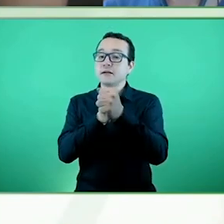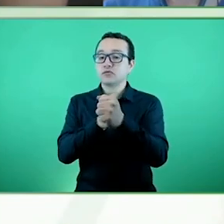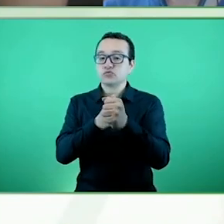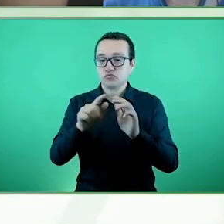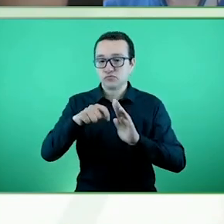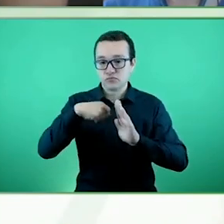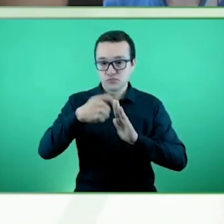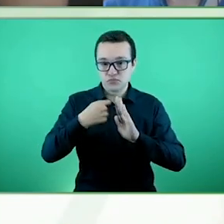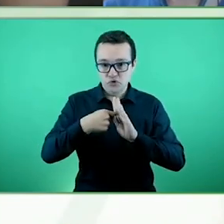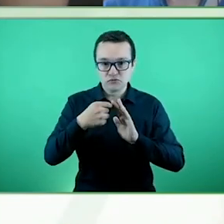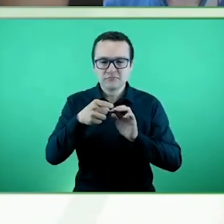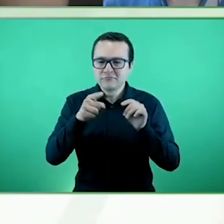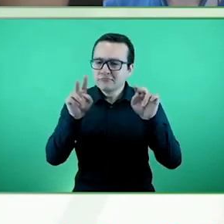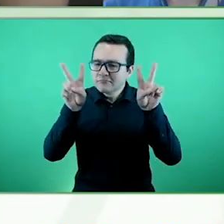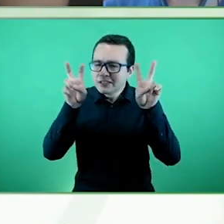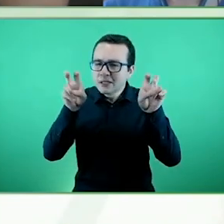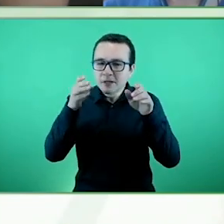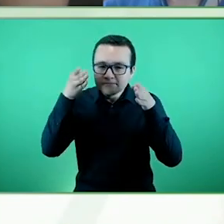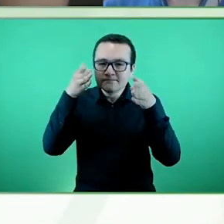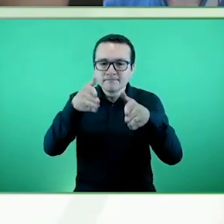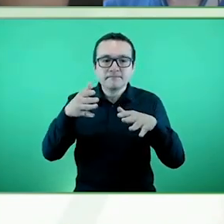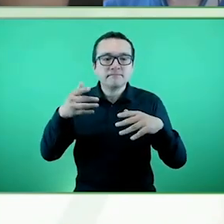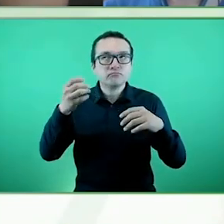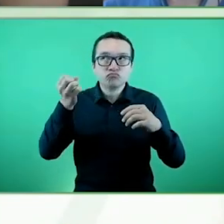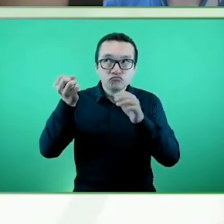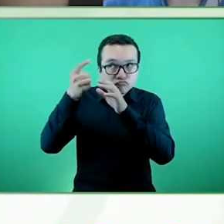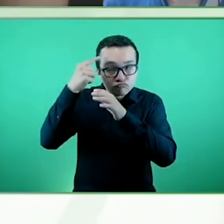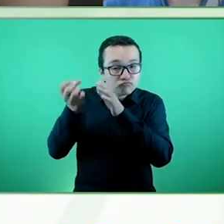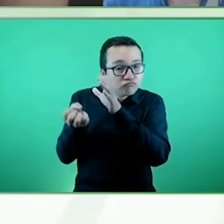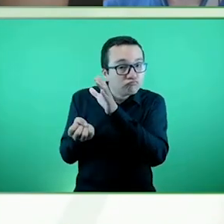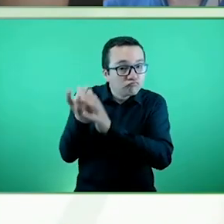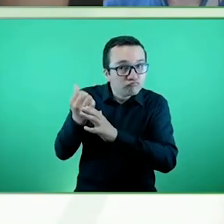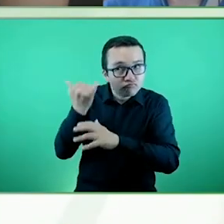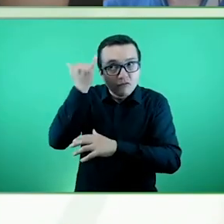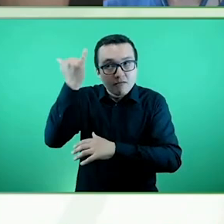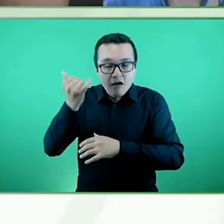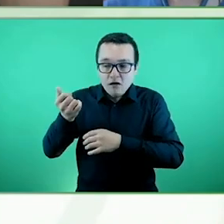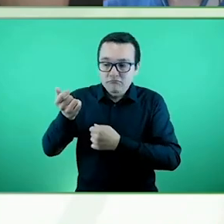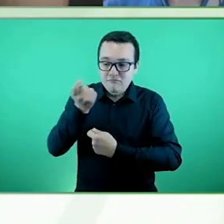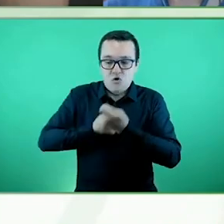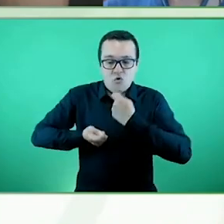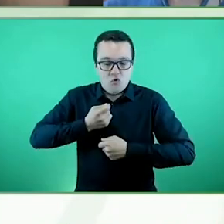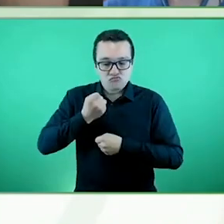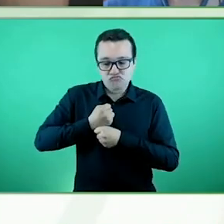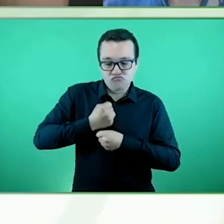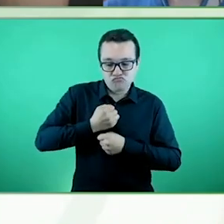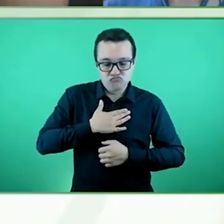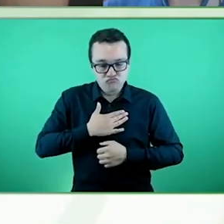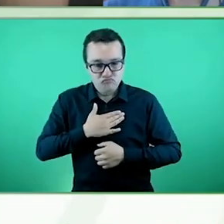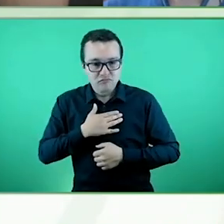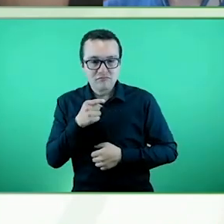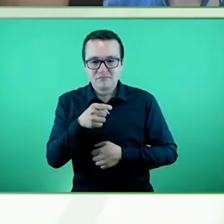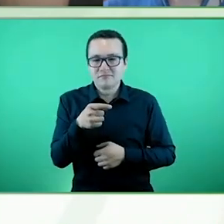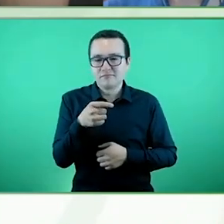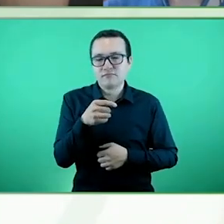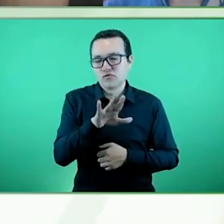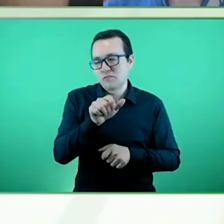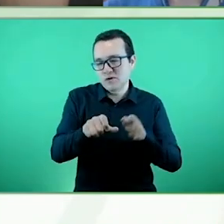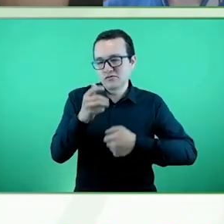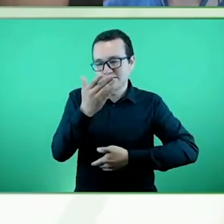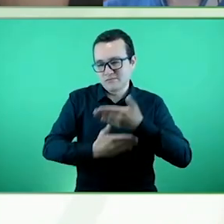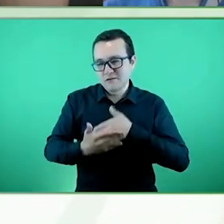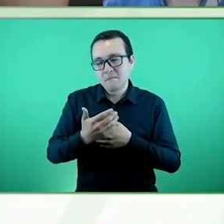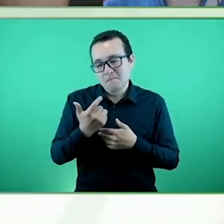centrado en el emprendimiento de personas con discapacidad. Es una especie de marketplace que